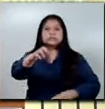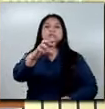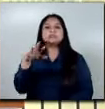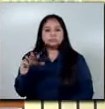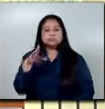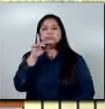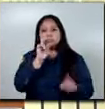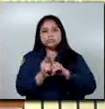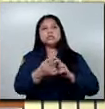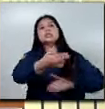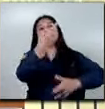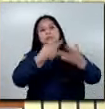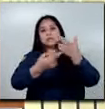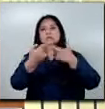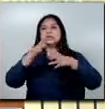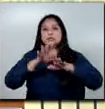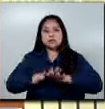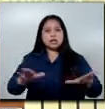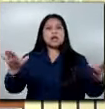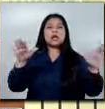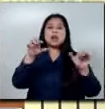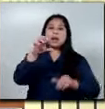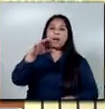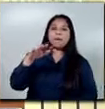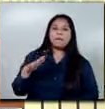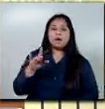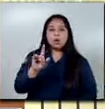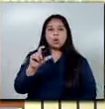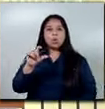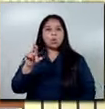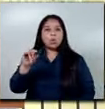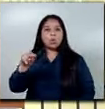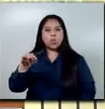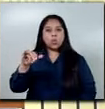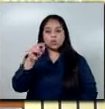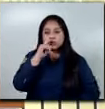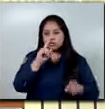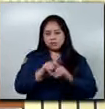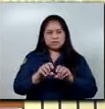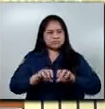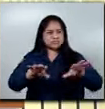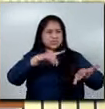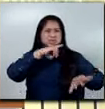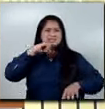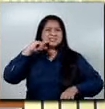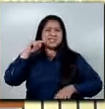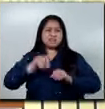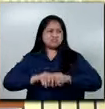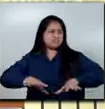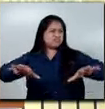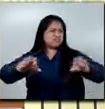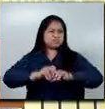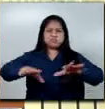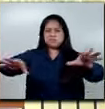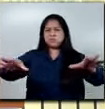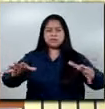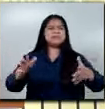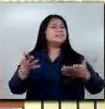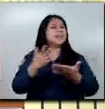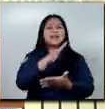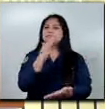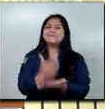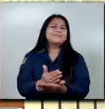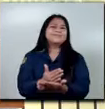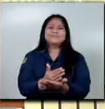que retorne la paz a Ucrania y que los instintos expansionistas de Rusia cesen, porque esos instintos